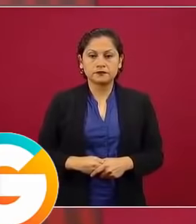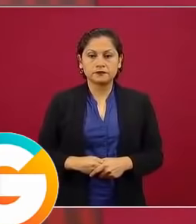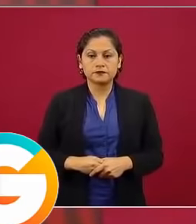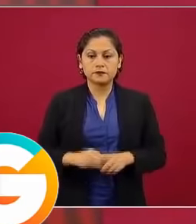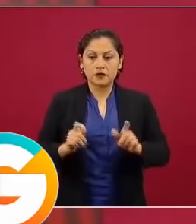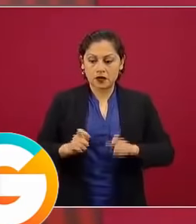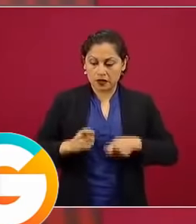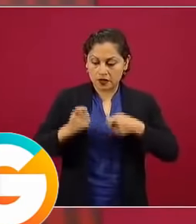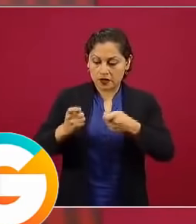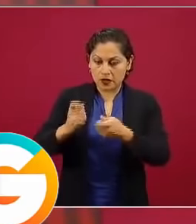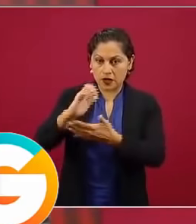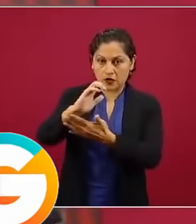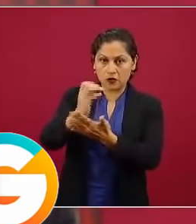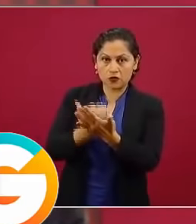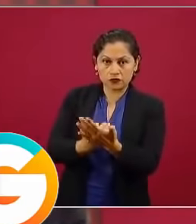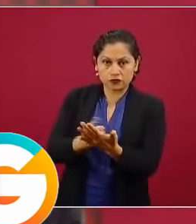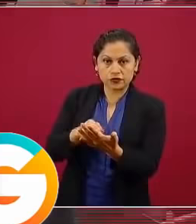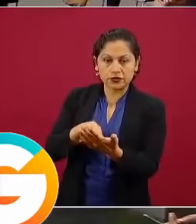y se causó